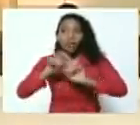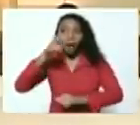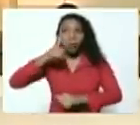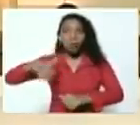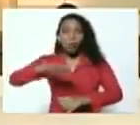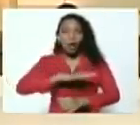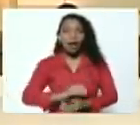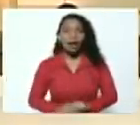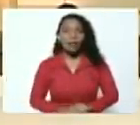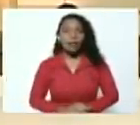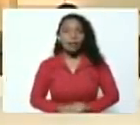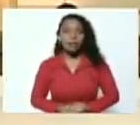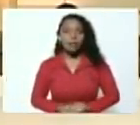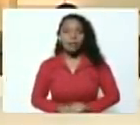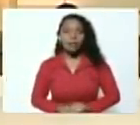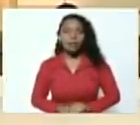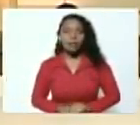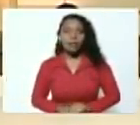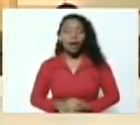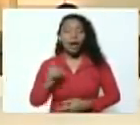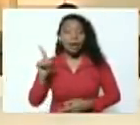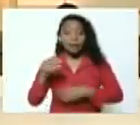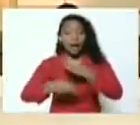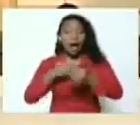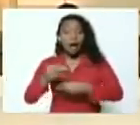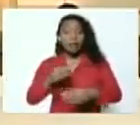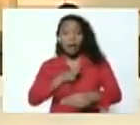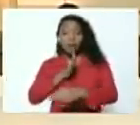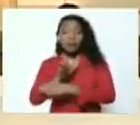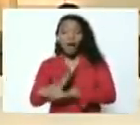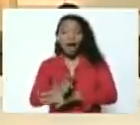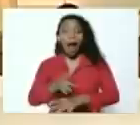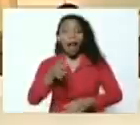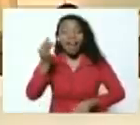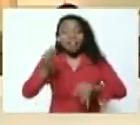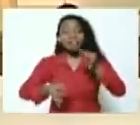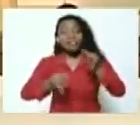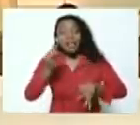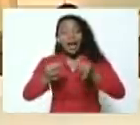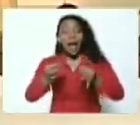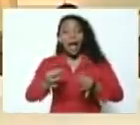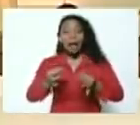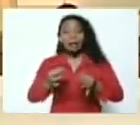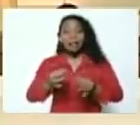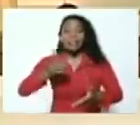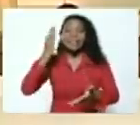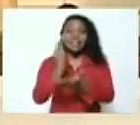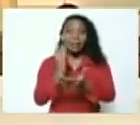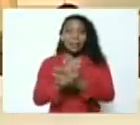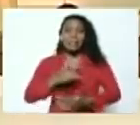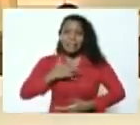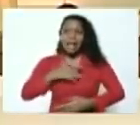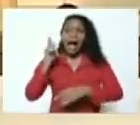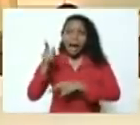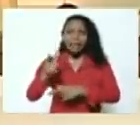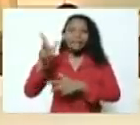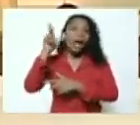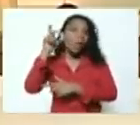Pueblo, que la gente al acudir a una fiscalía, a un tribunal, sienta que ahí se le